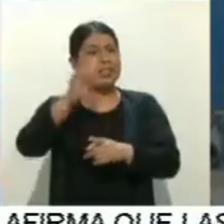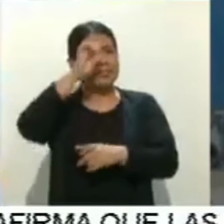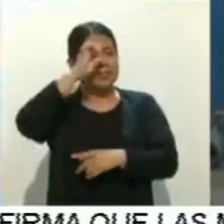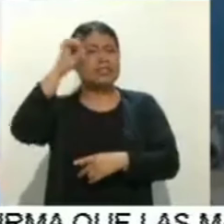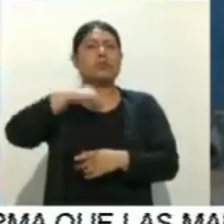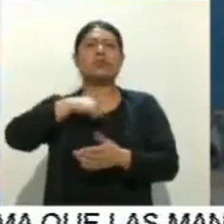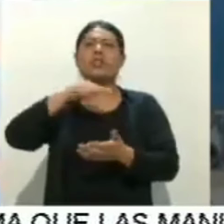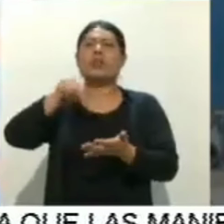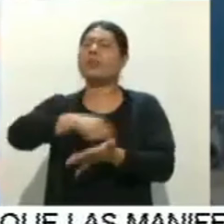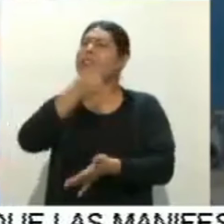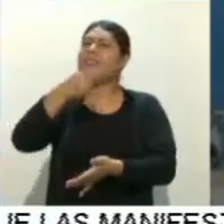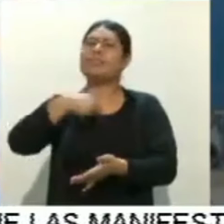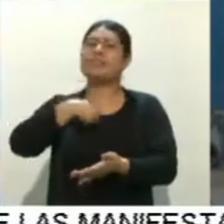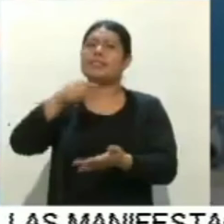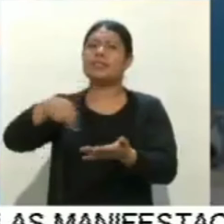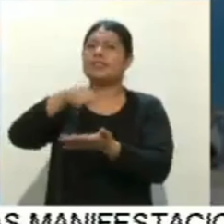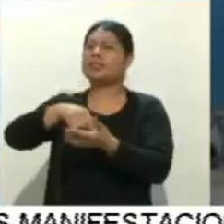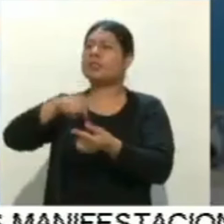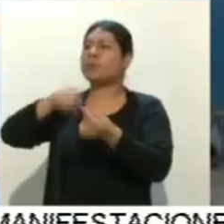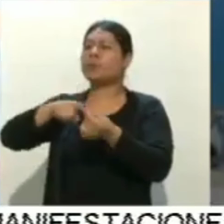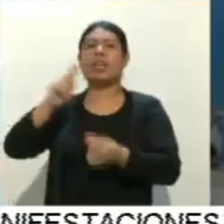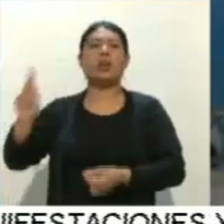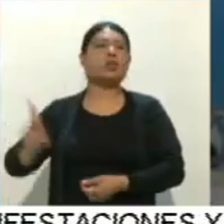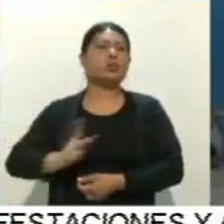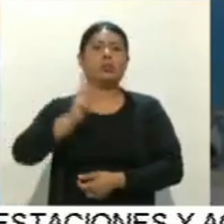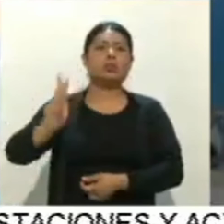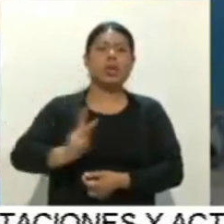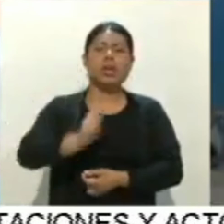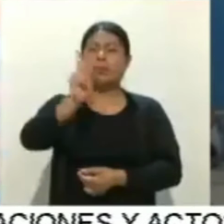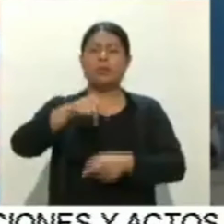tocar a los pueblos vecinos caminando,